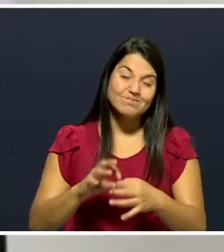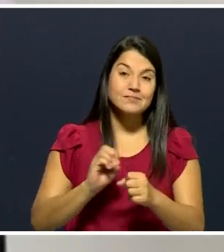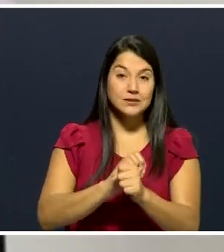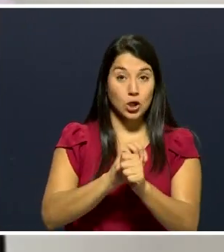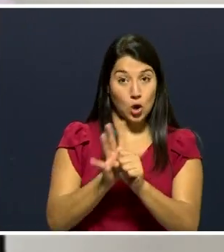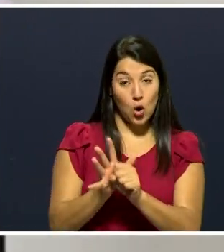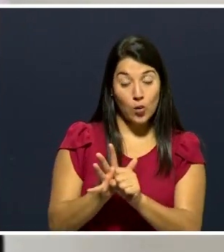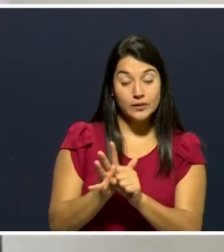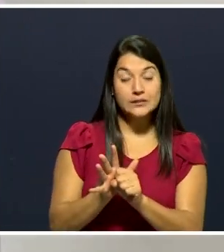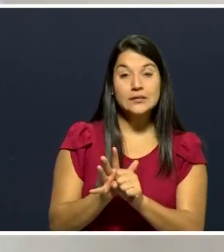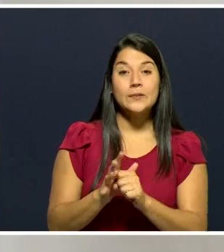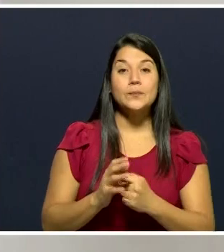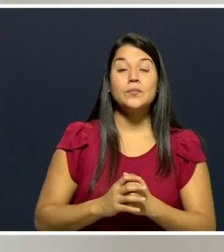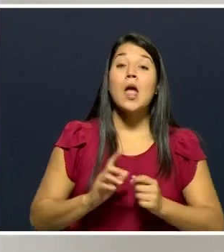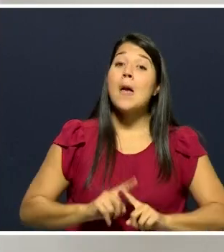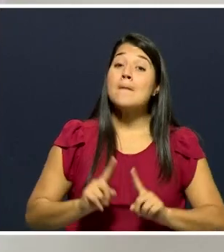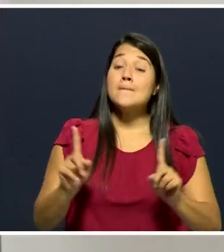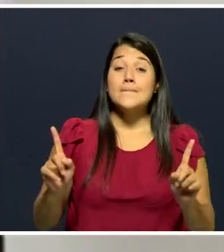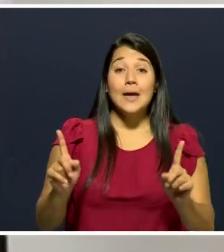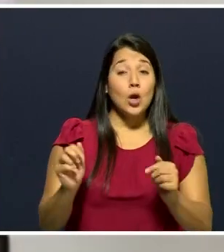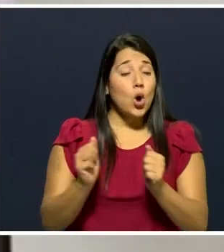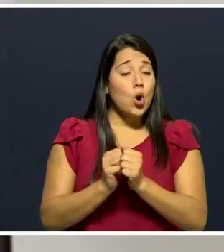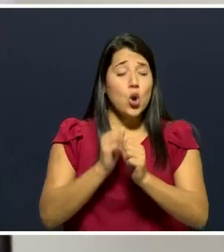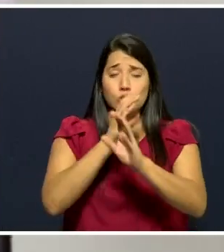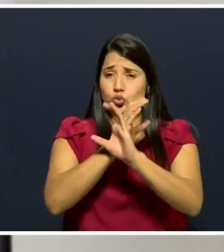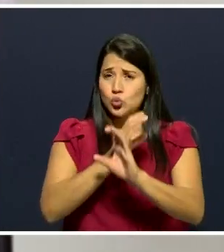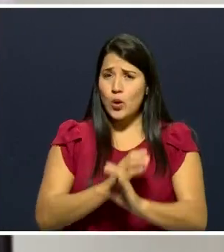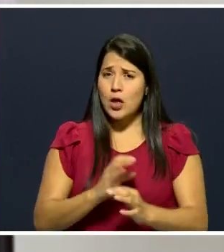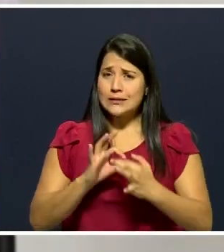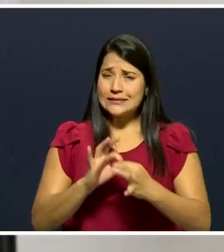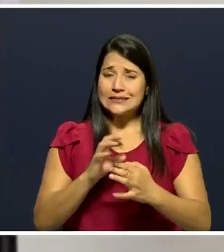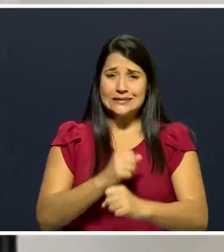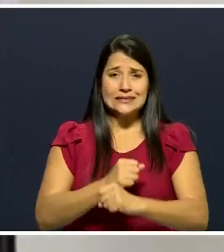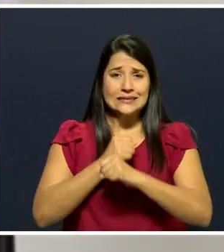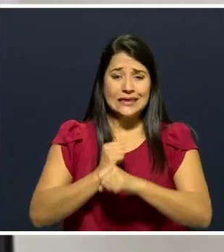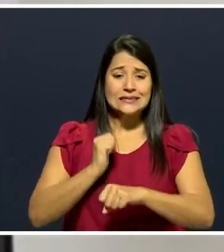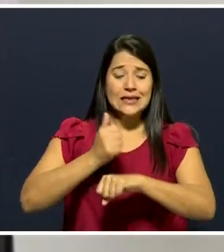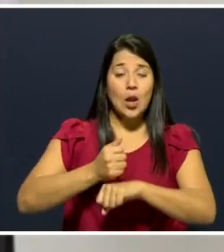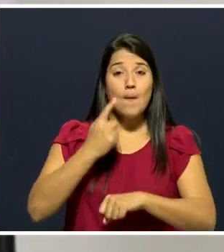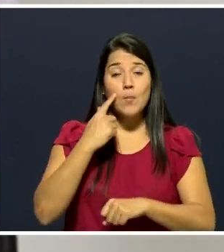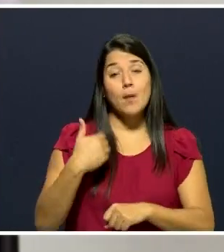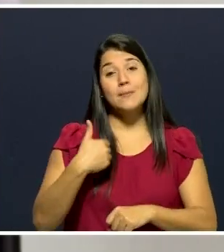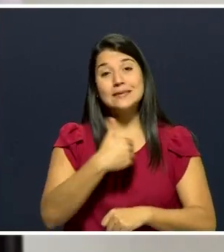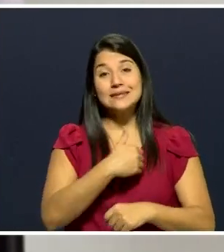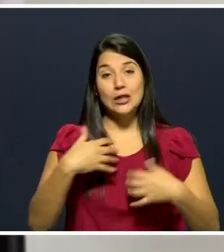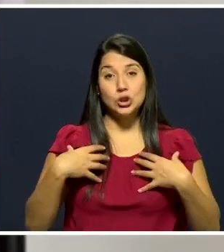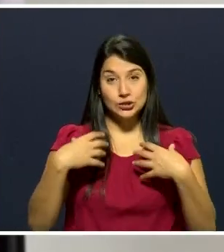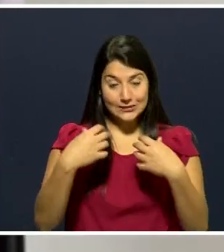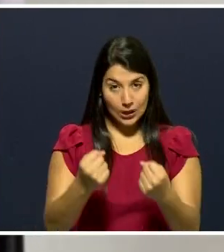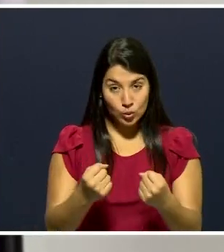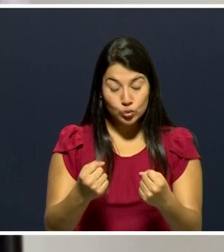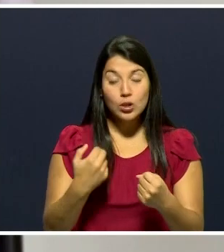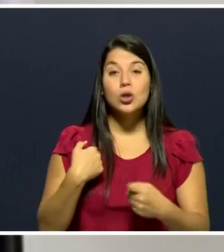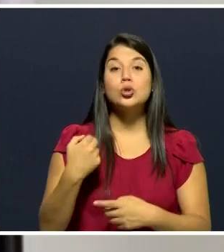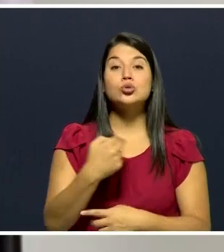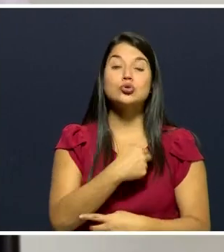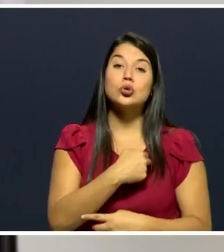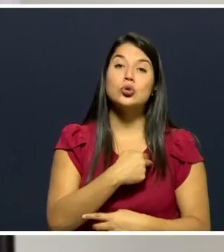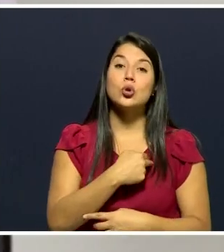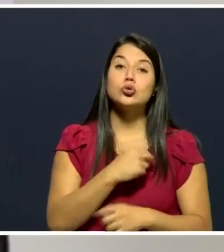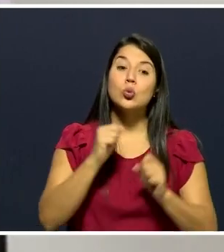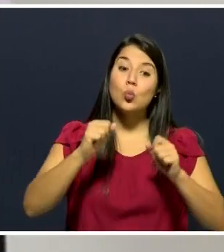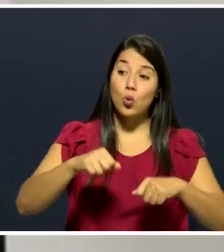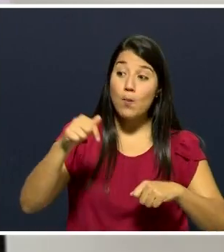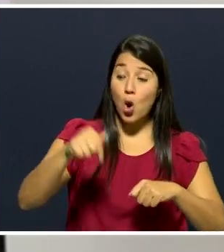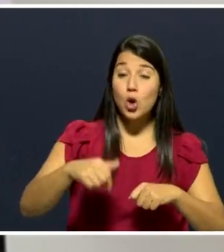del COVID-19, pero con las medidas de seguridad del Ministerio de Salud vamos a tener un